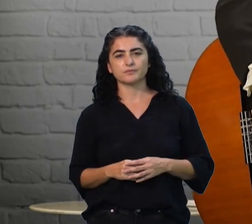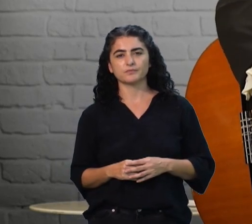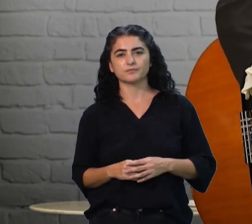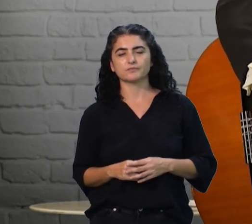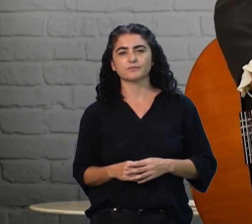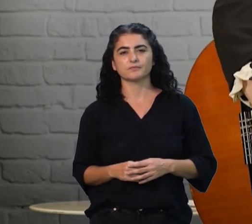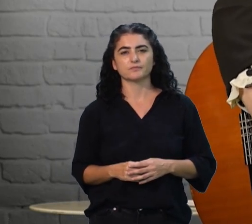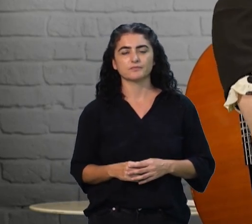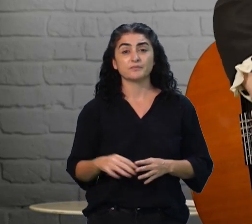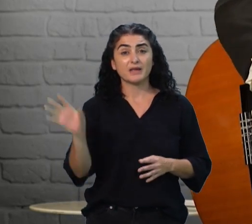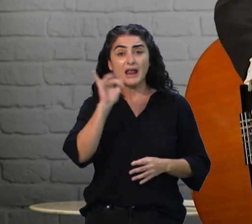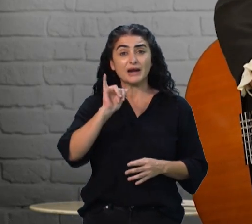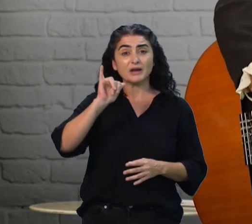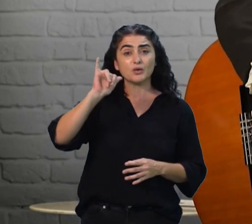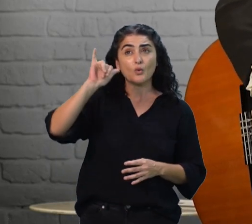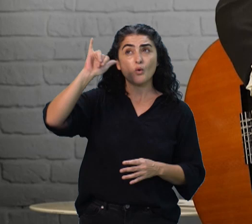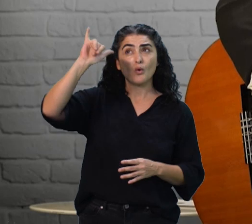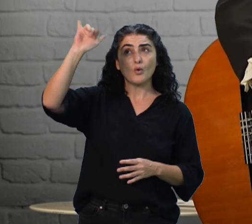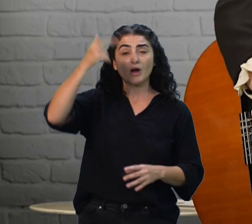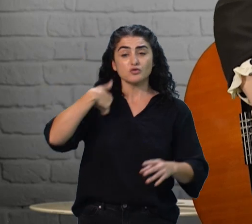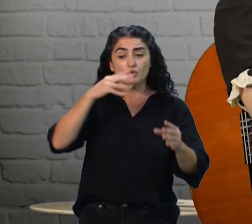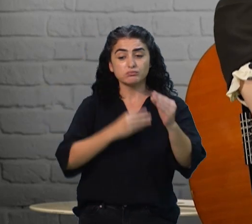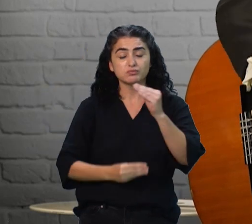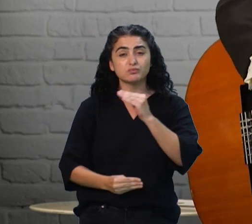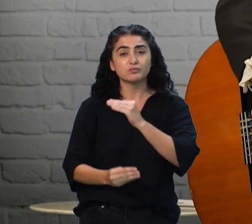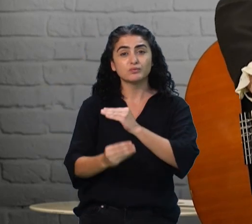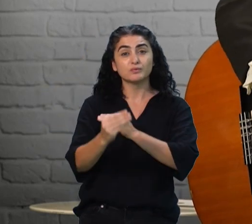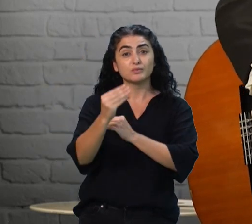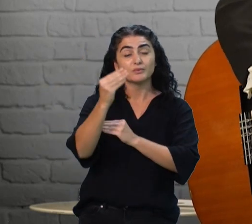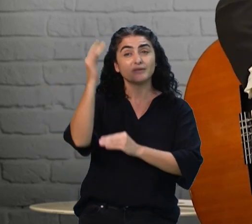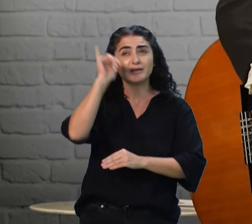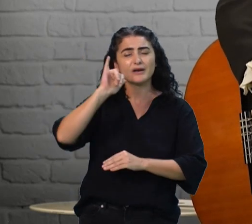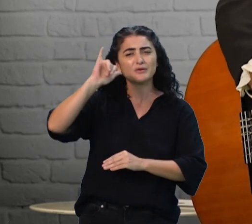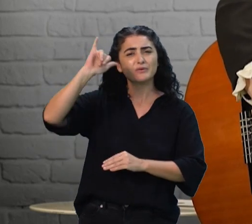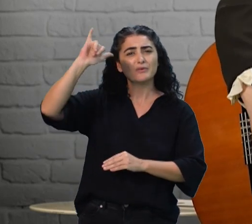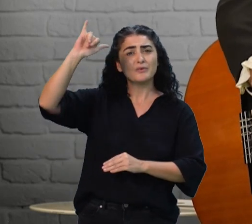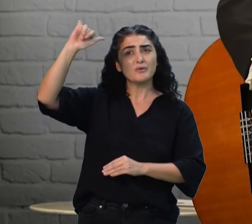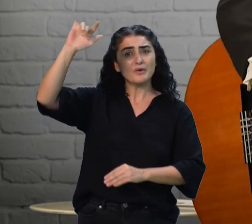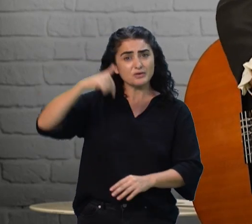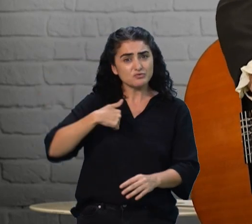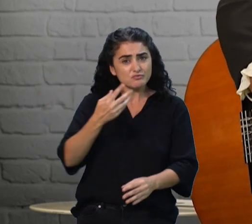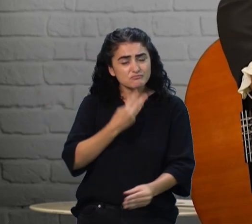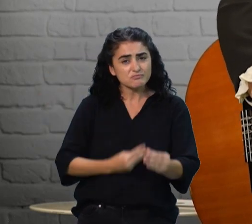puraa V al mundo de Rioja V al